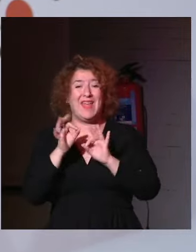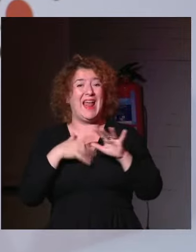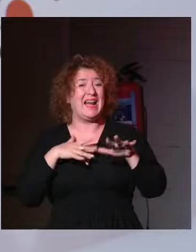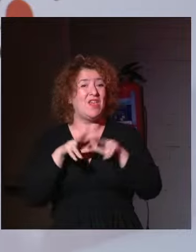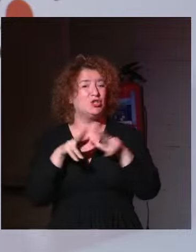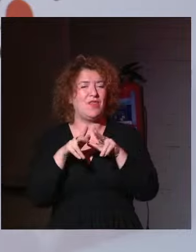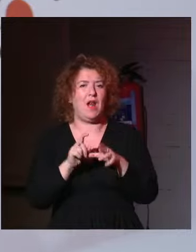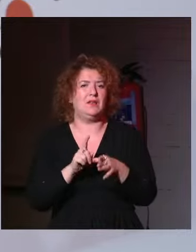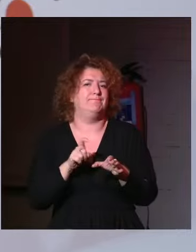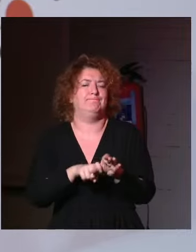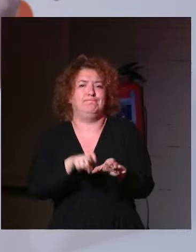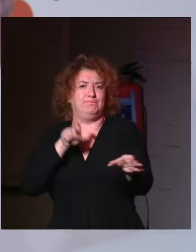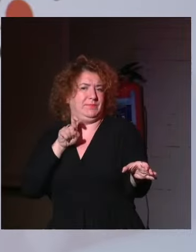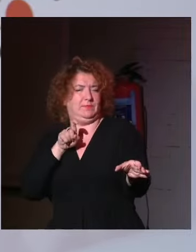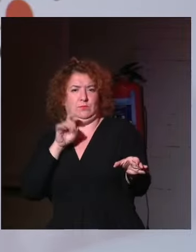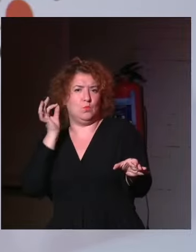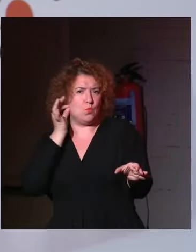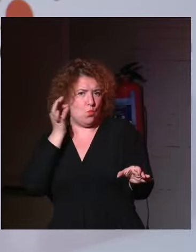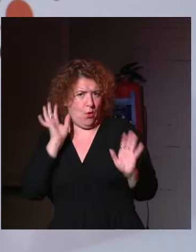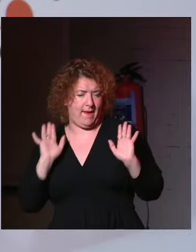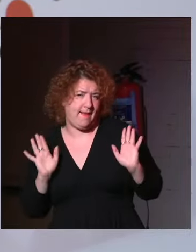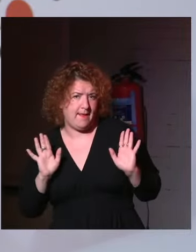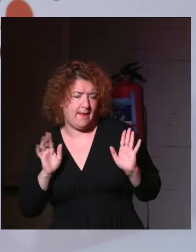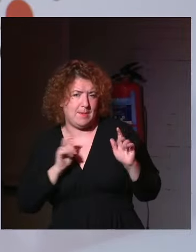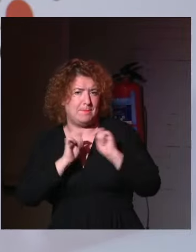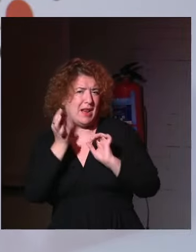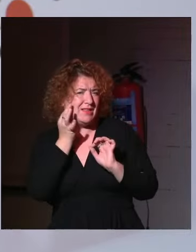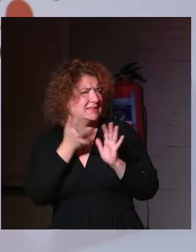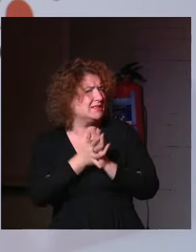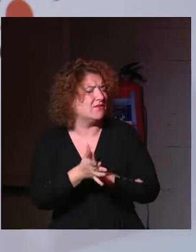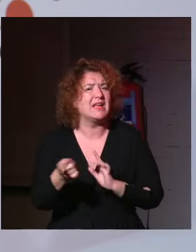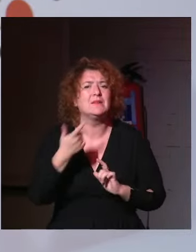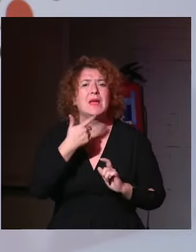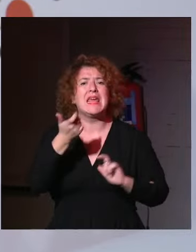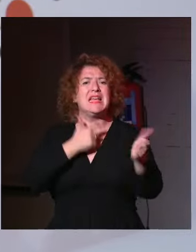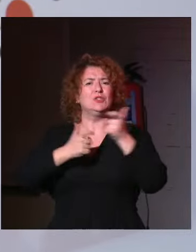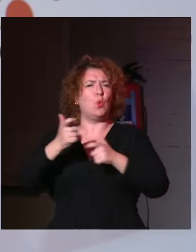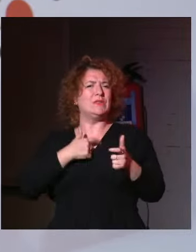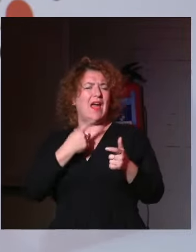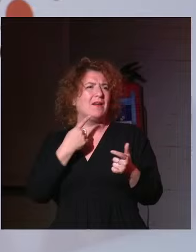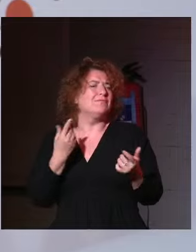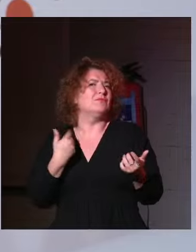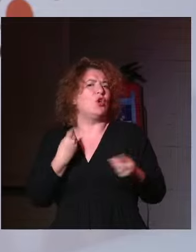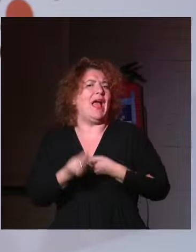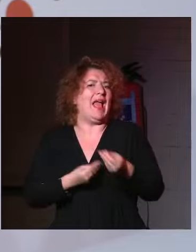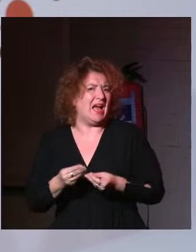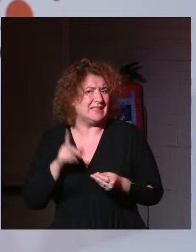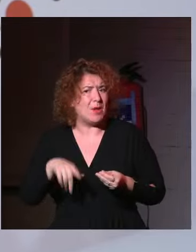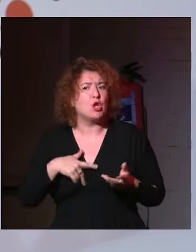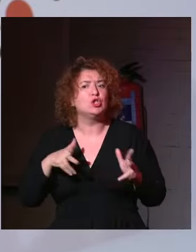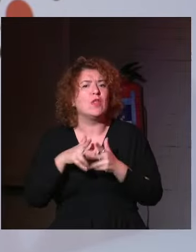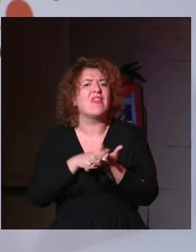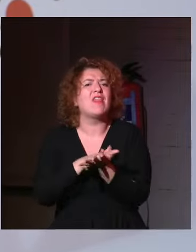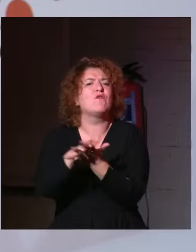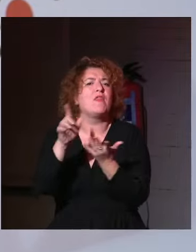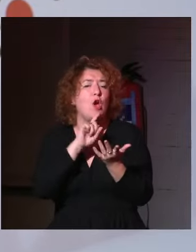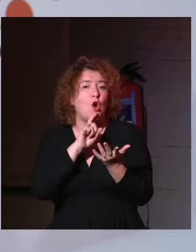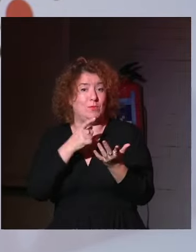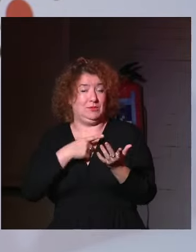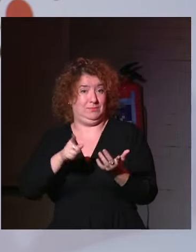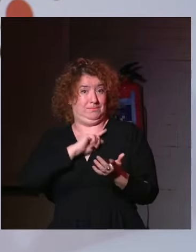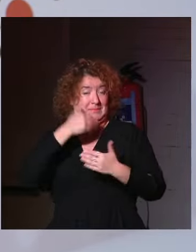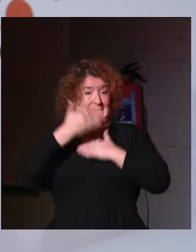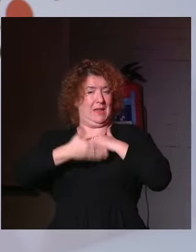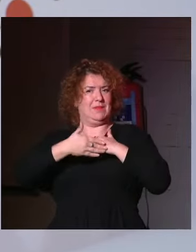sociales ahí no hablamos solamente de Qué nos pasa cuando nos insultan sino de Cuál es el efecto social de esa limitación la